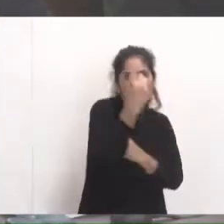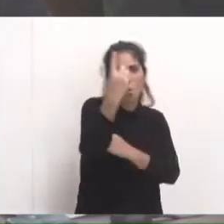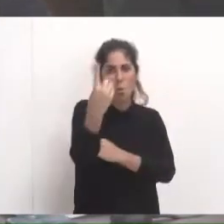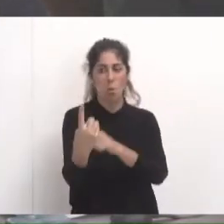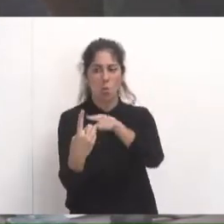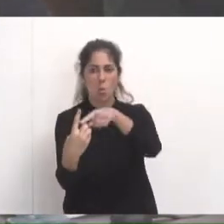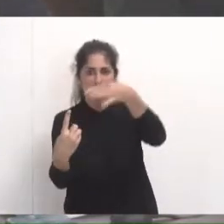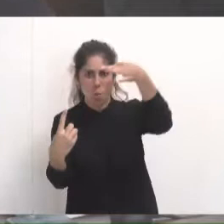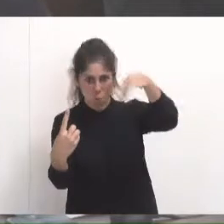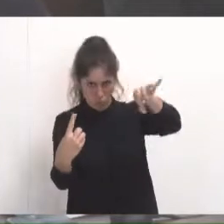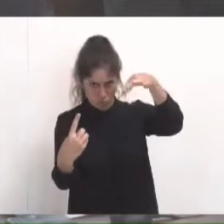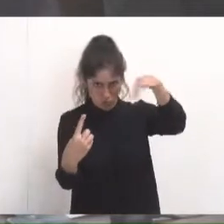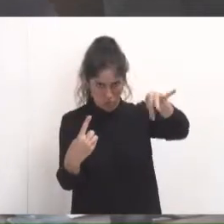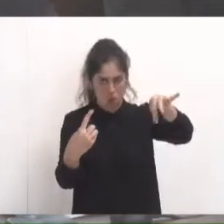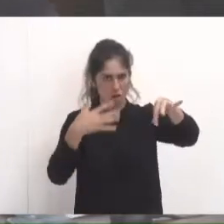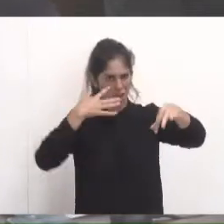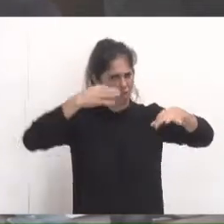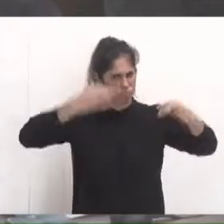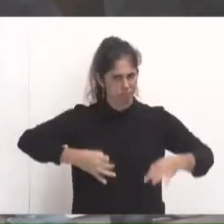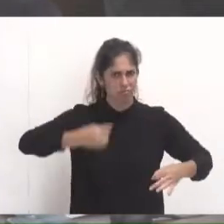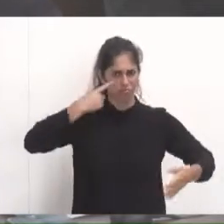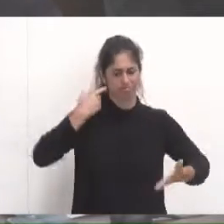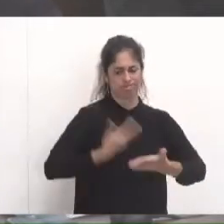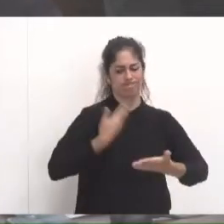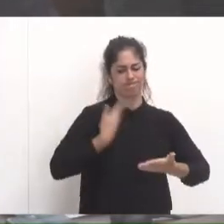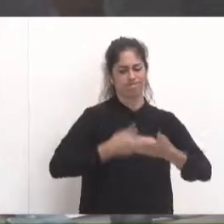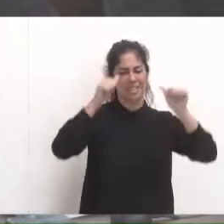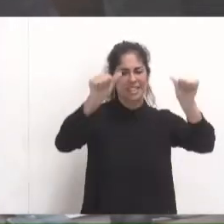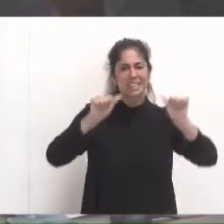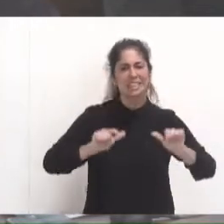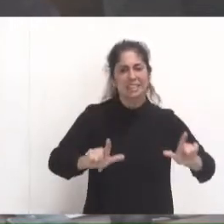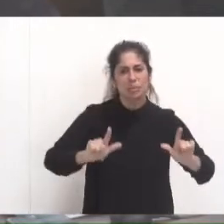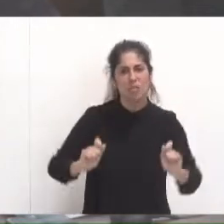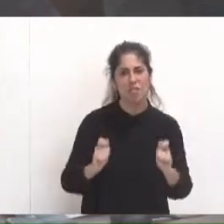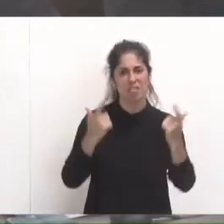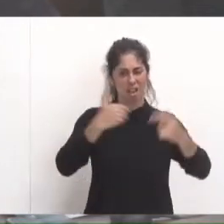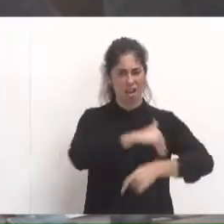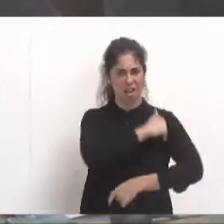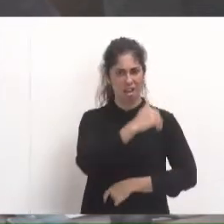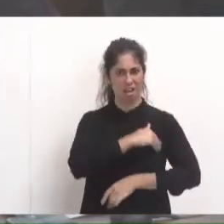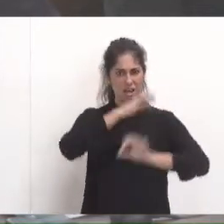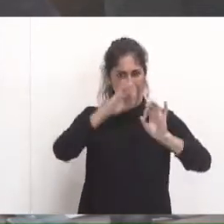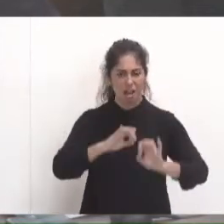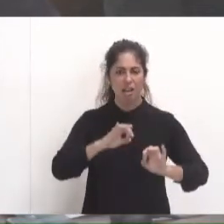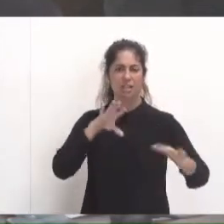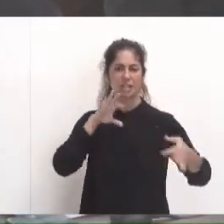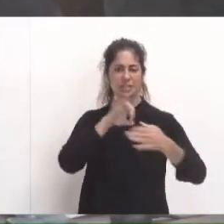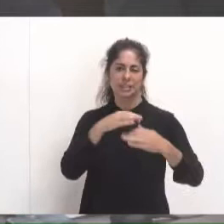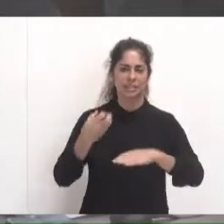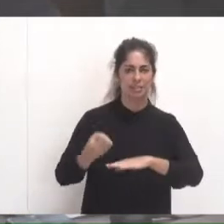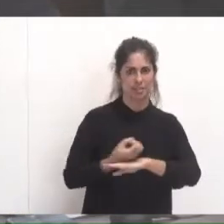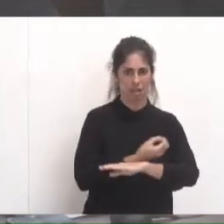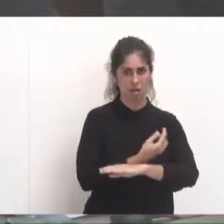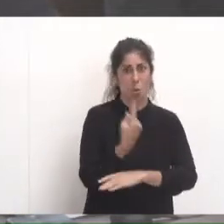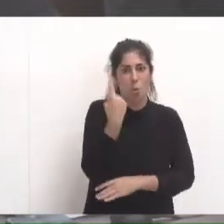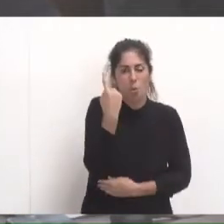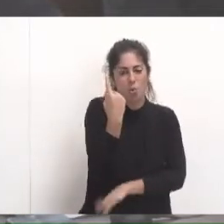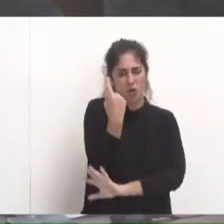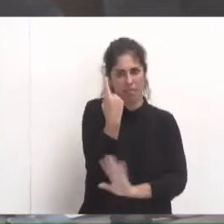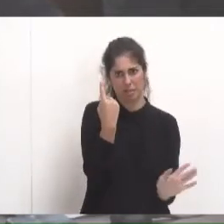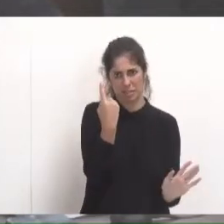que puede tener conocimientos acreditados, académicos, sobre las cuestiones del tren. Precisamente una persona a la que